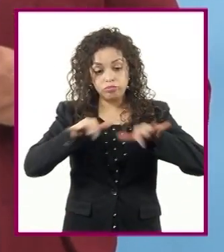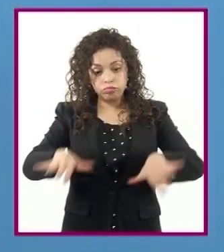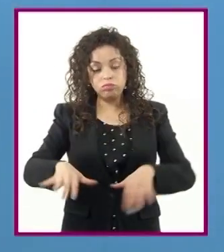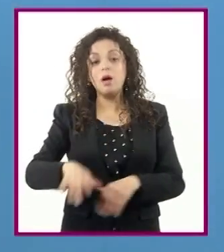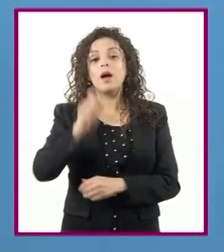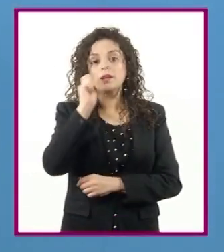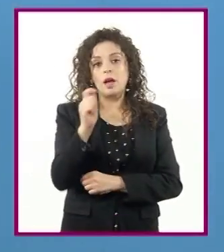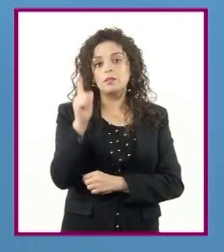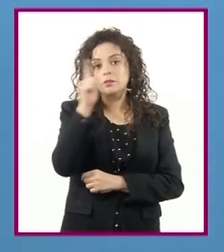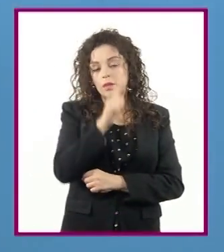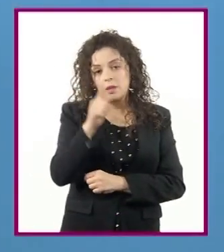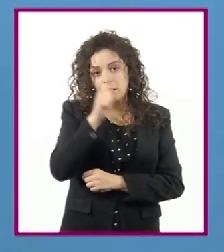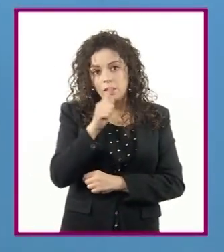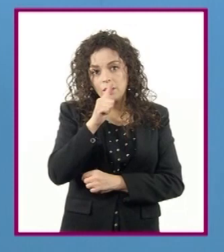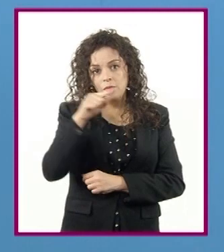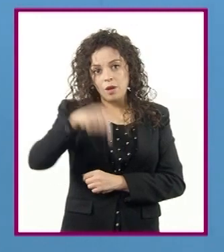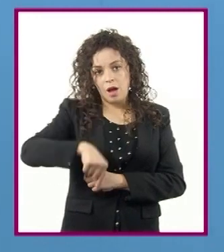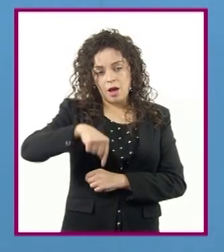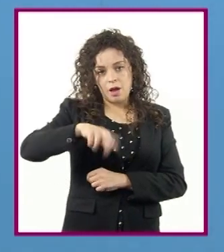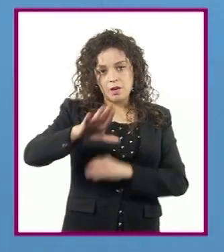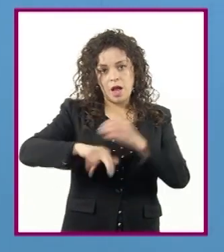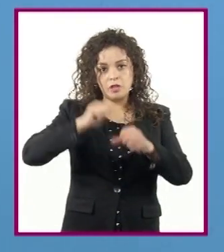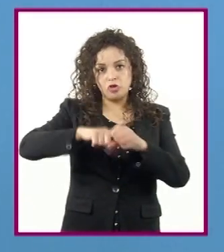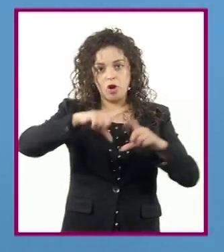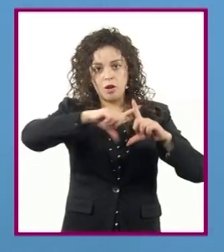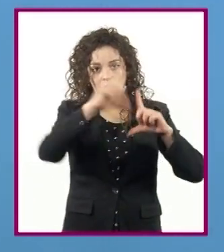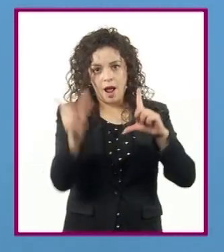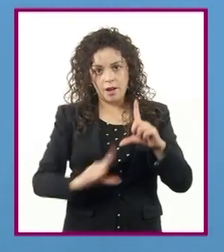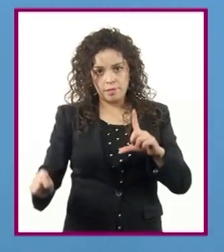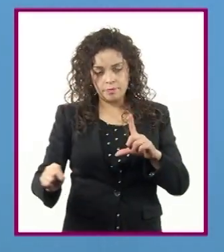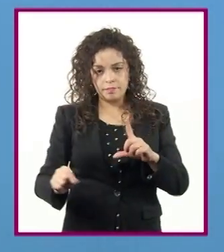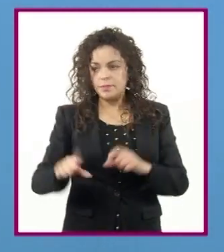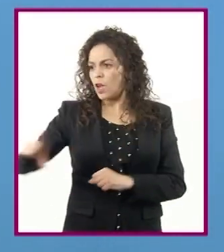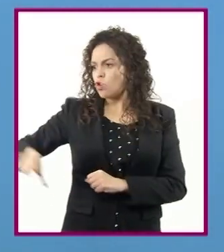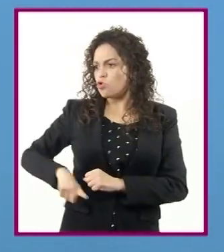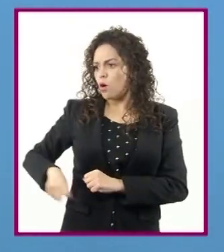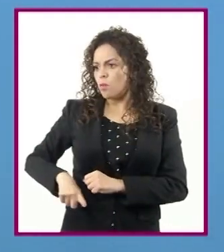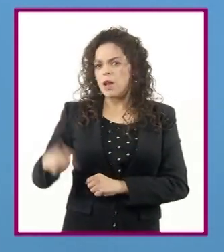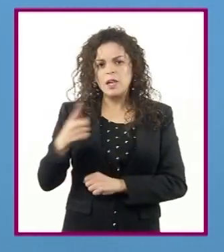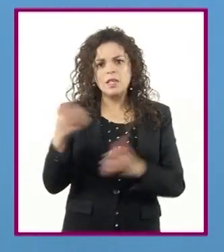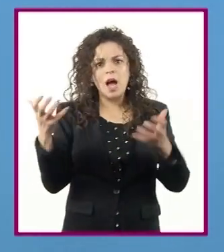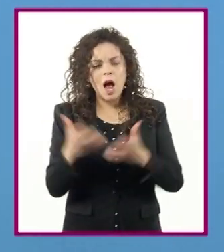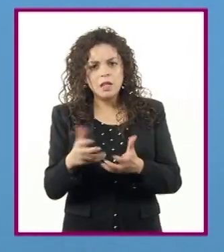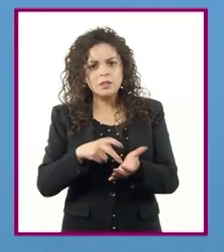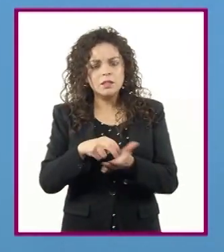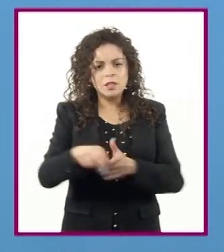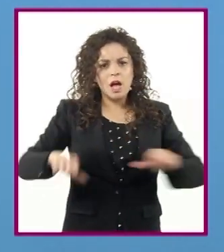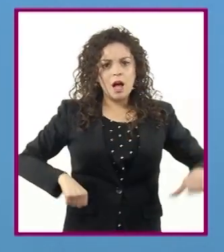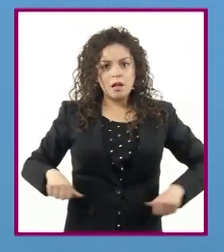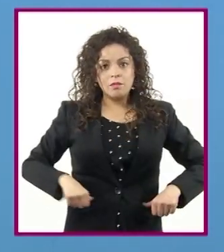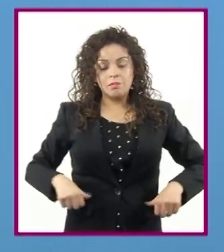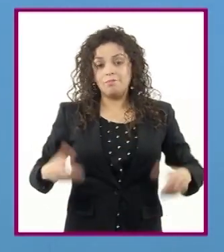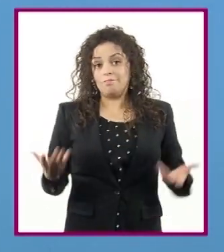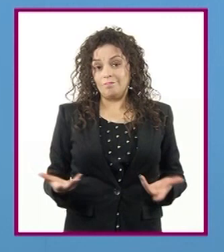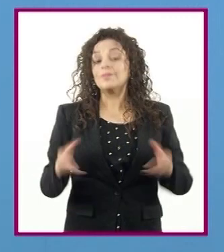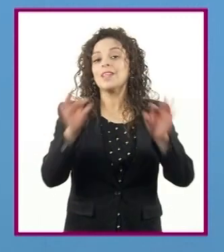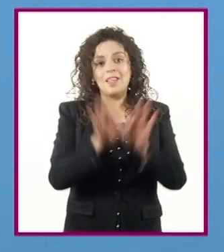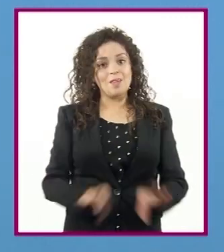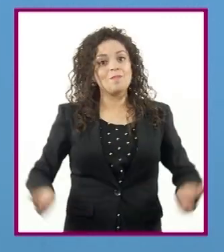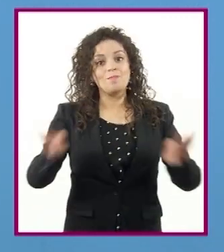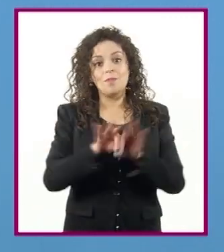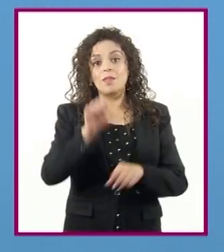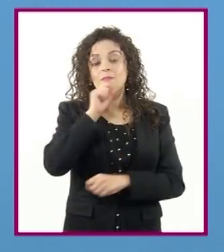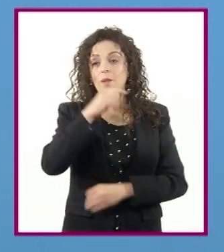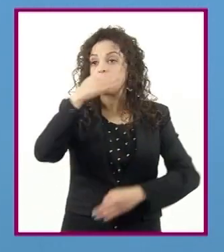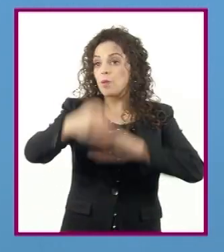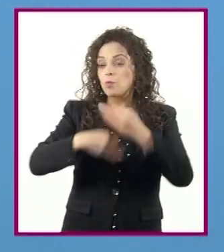nacionales. Y si bien las acciones del gobierno son importantes, también es importante que todas y todos